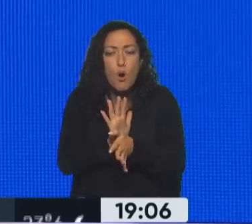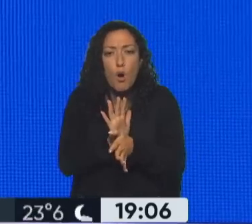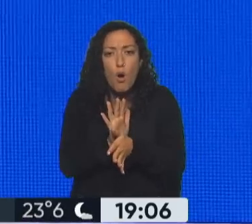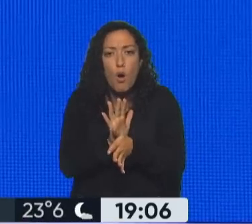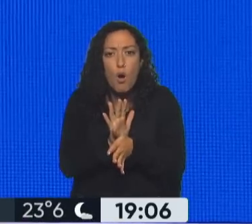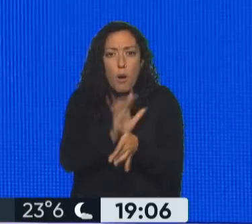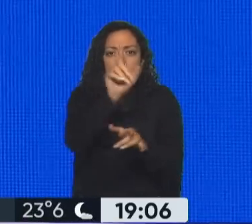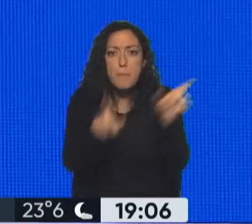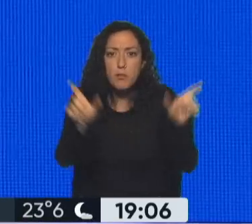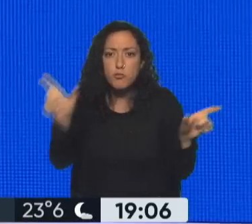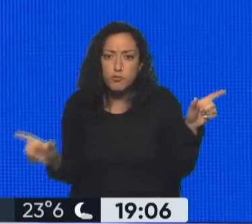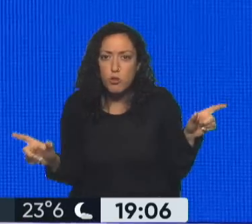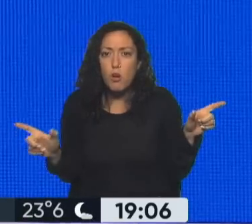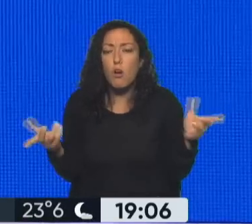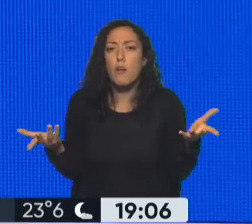figuras